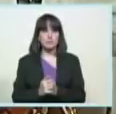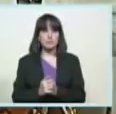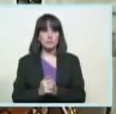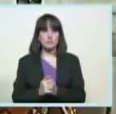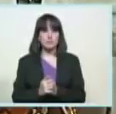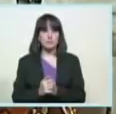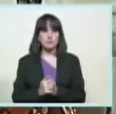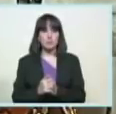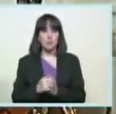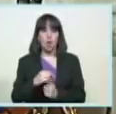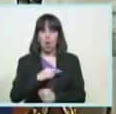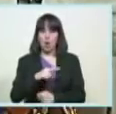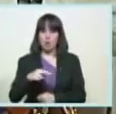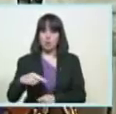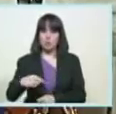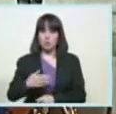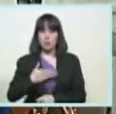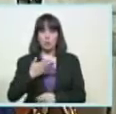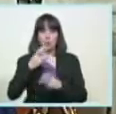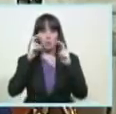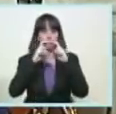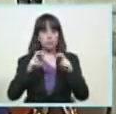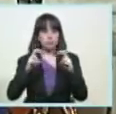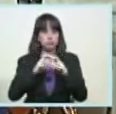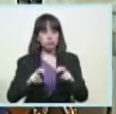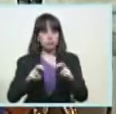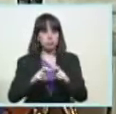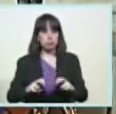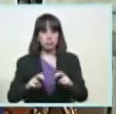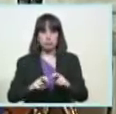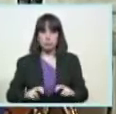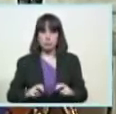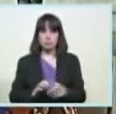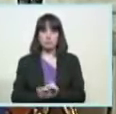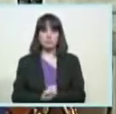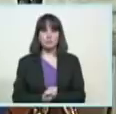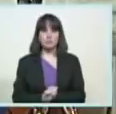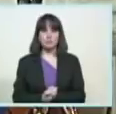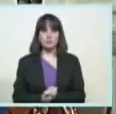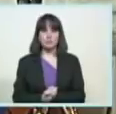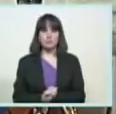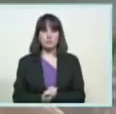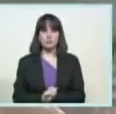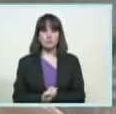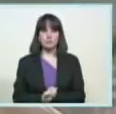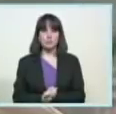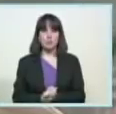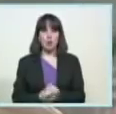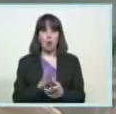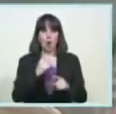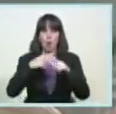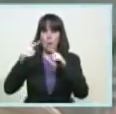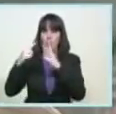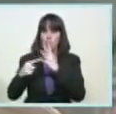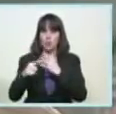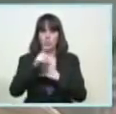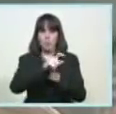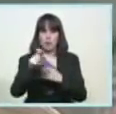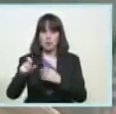aquí nosotros la podemos revisar compañeros tarek wilmar castro presidente calixto ortega